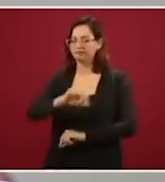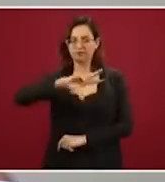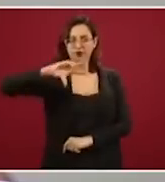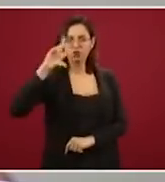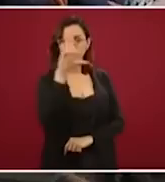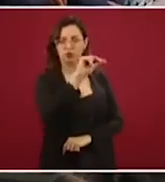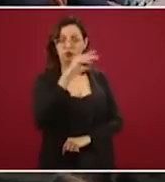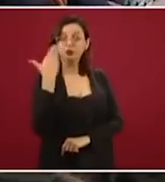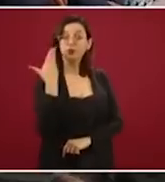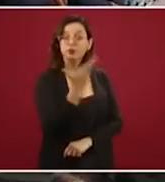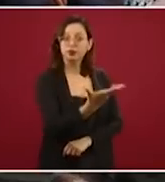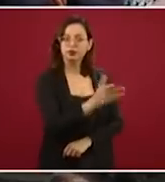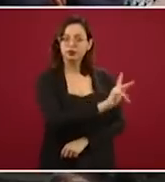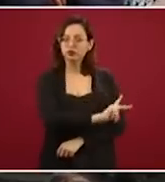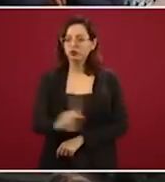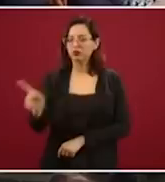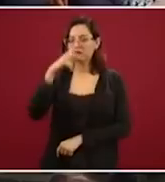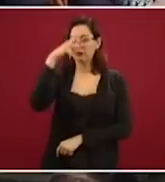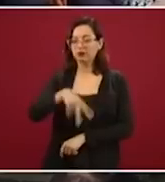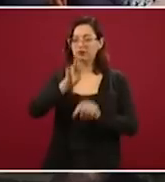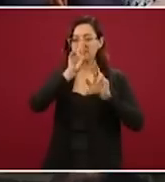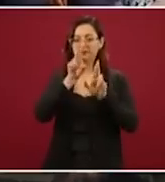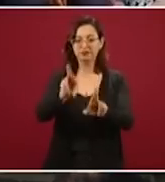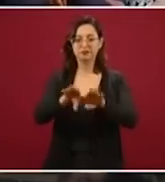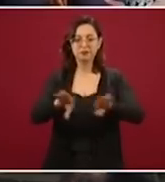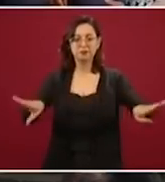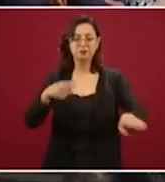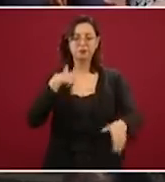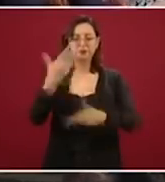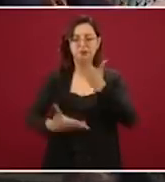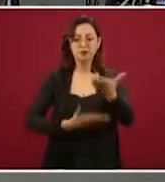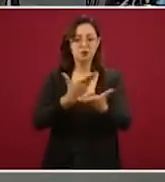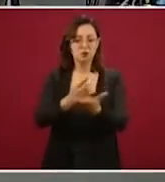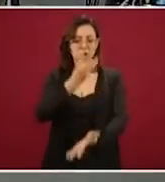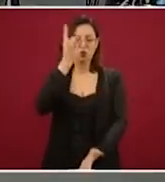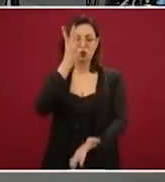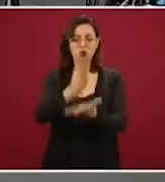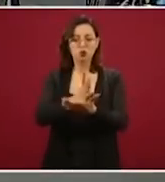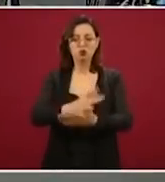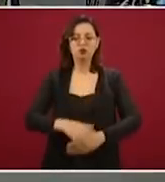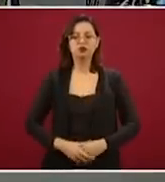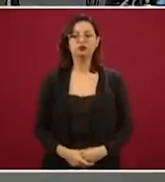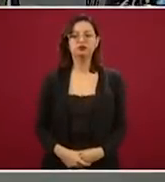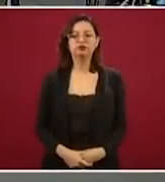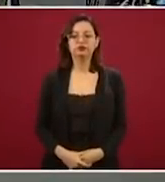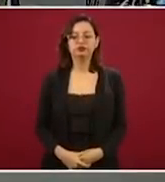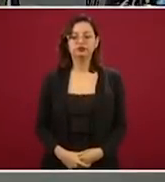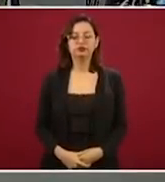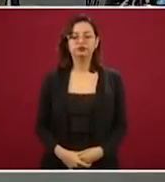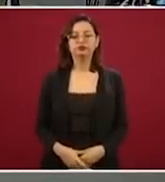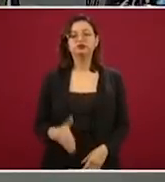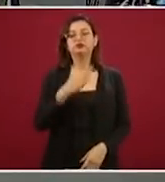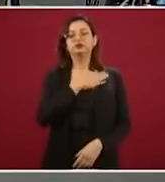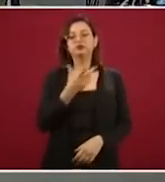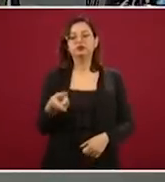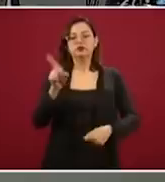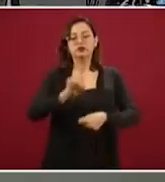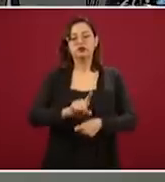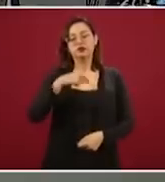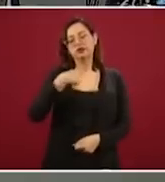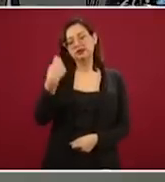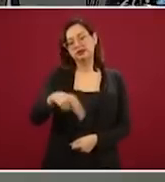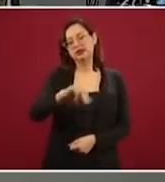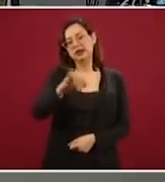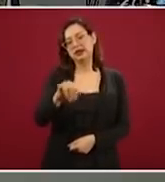a todos. Ese es el planteamiento. Gracias. Presidente, buenos días. Hans Salazar, de ZMG